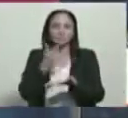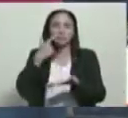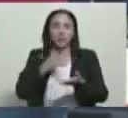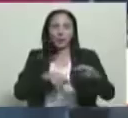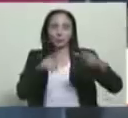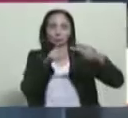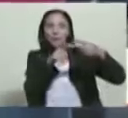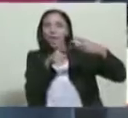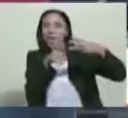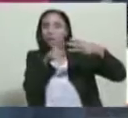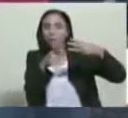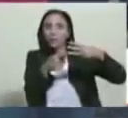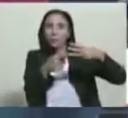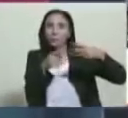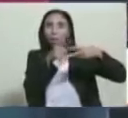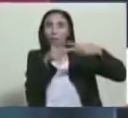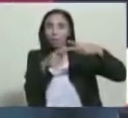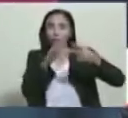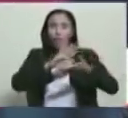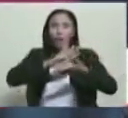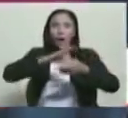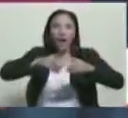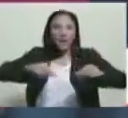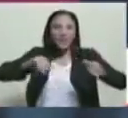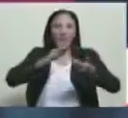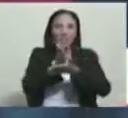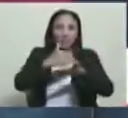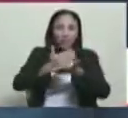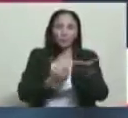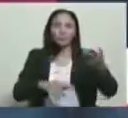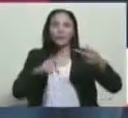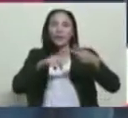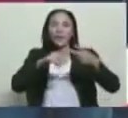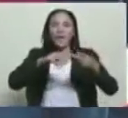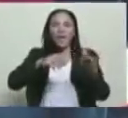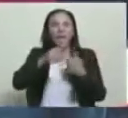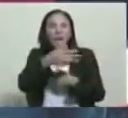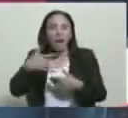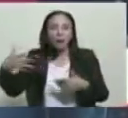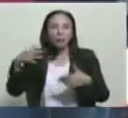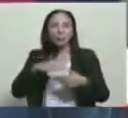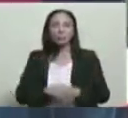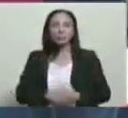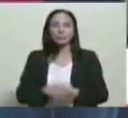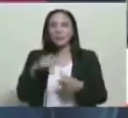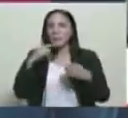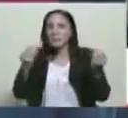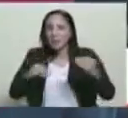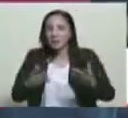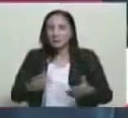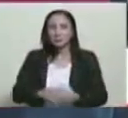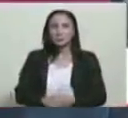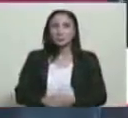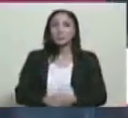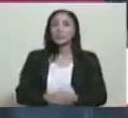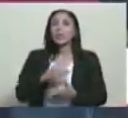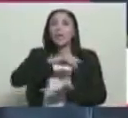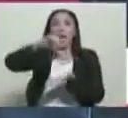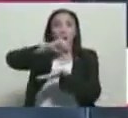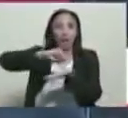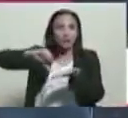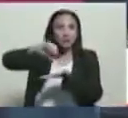2 kilos de harina de trigo precocida. Tiene el arroz producido aquí en Guárico, tiene el